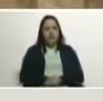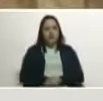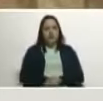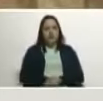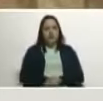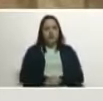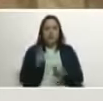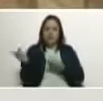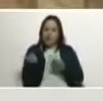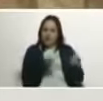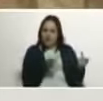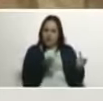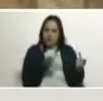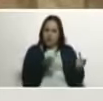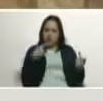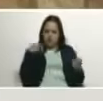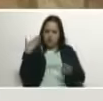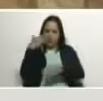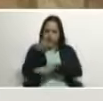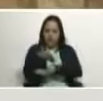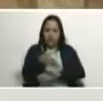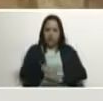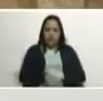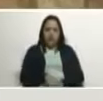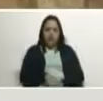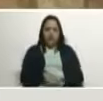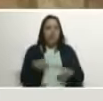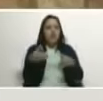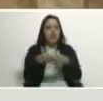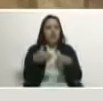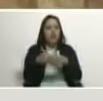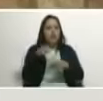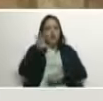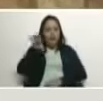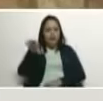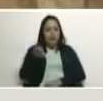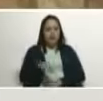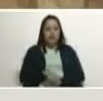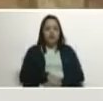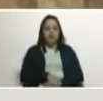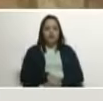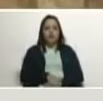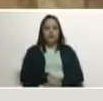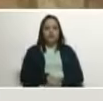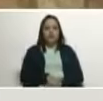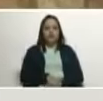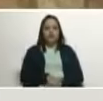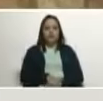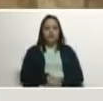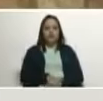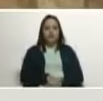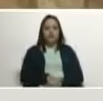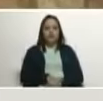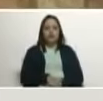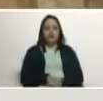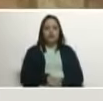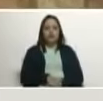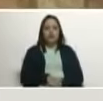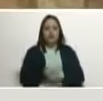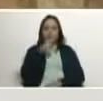una invitación que atendí del bloque de la patria, no se trata solo de